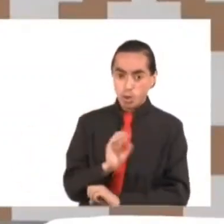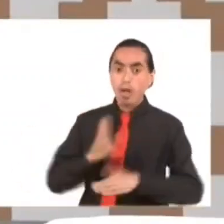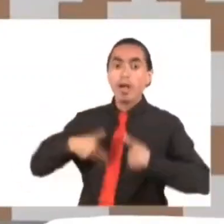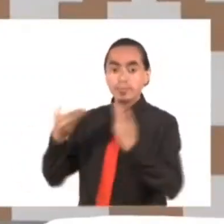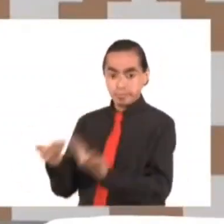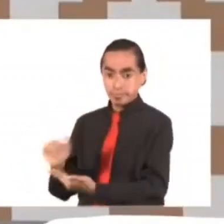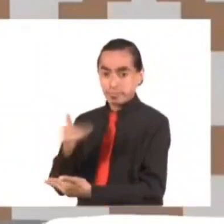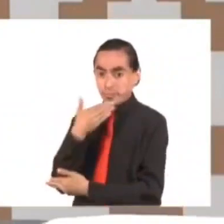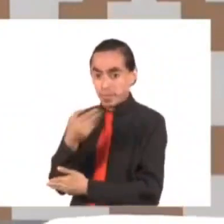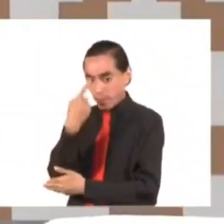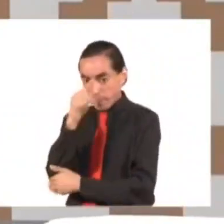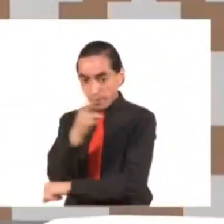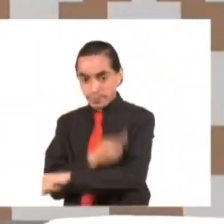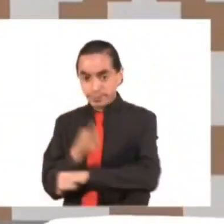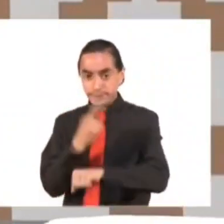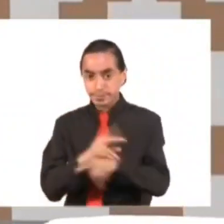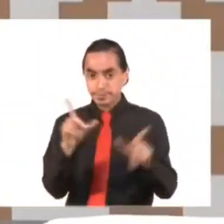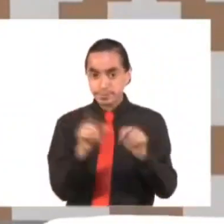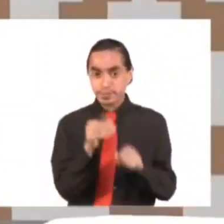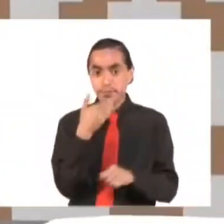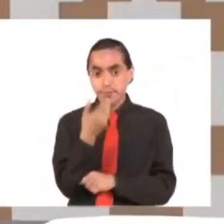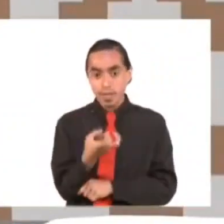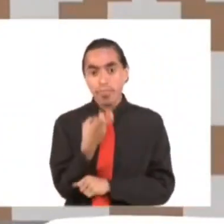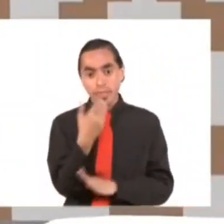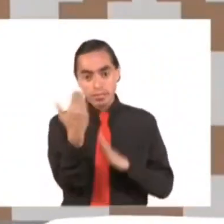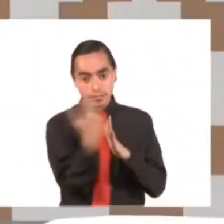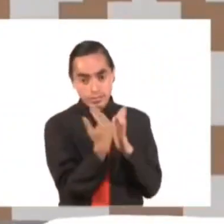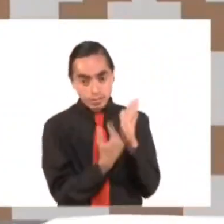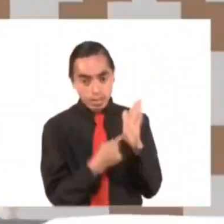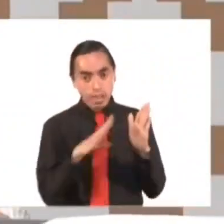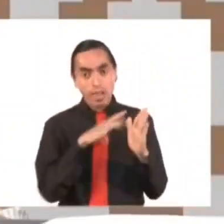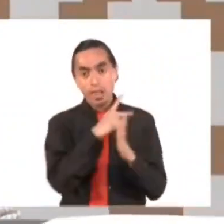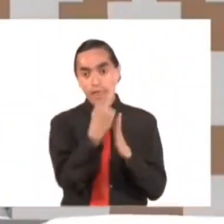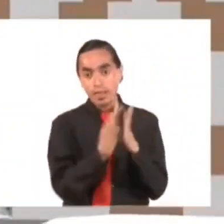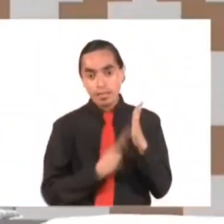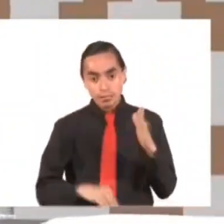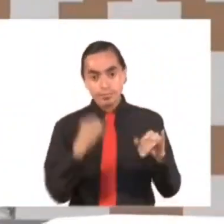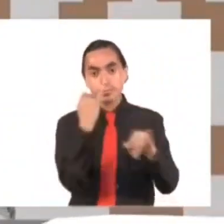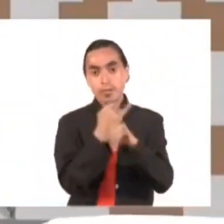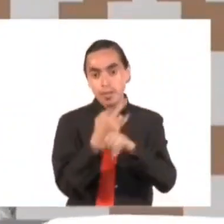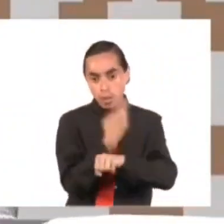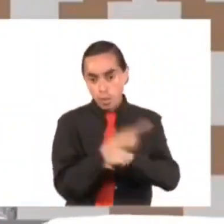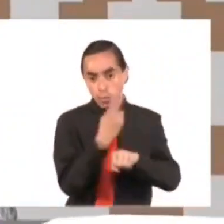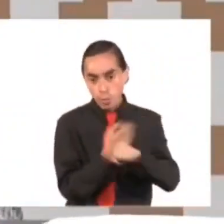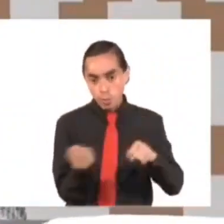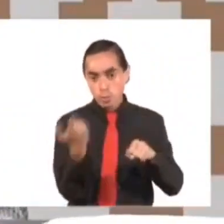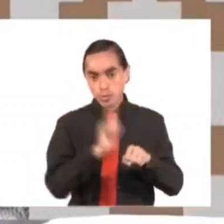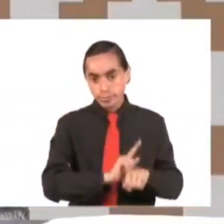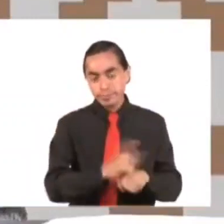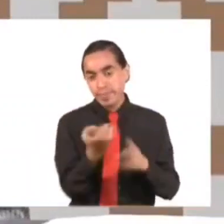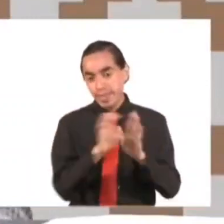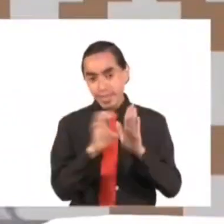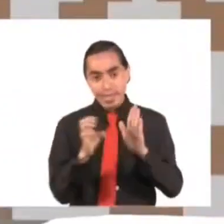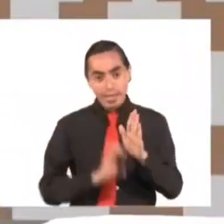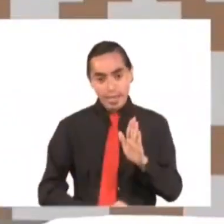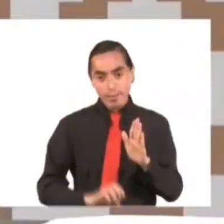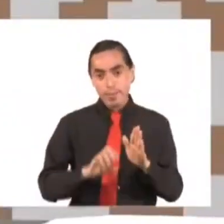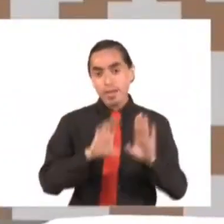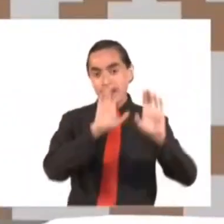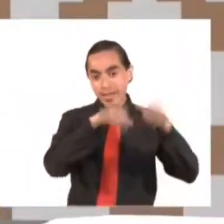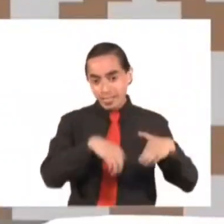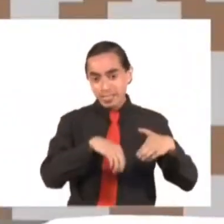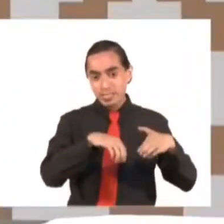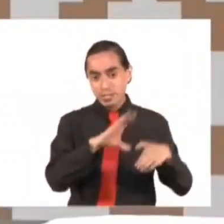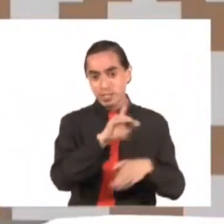para trámites. En esta estrategia hemos logrado digitalizar no solo trámites sociales, como el registro civil, pero